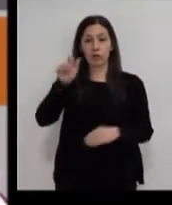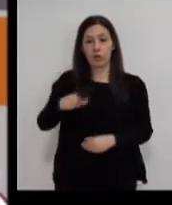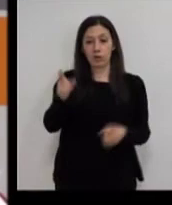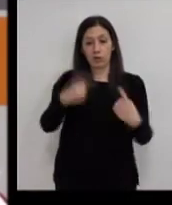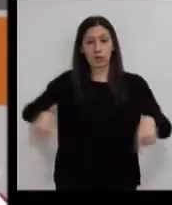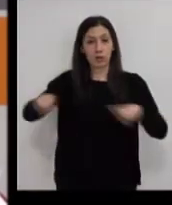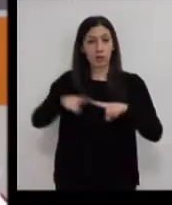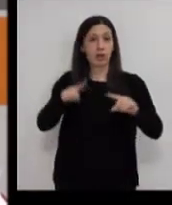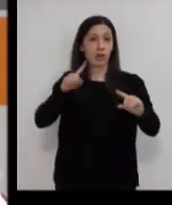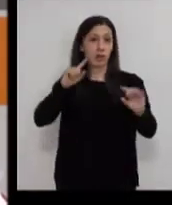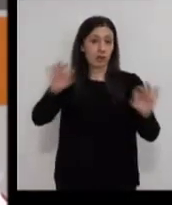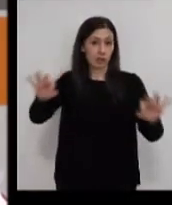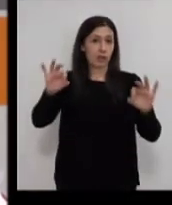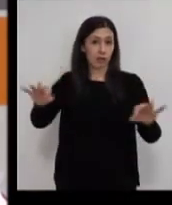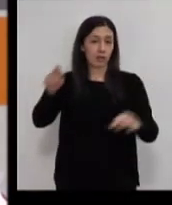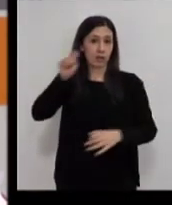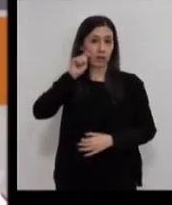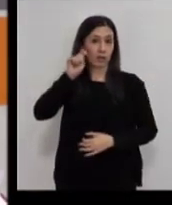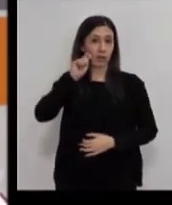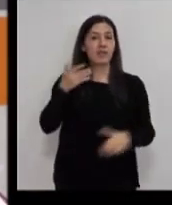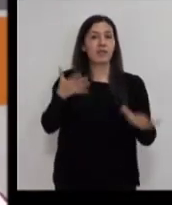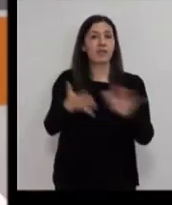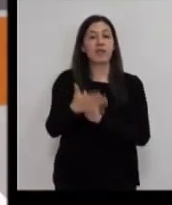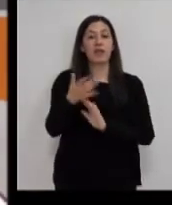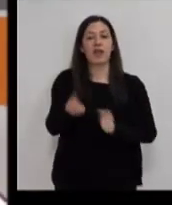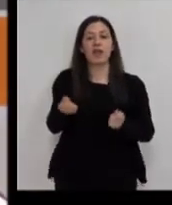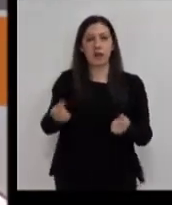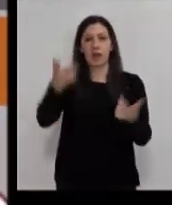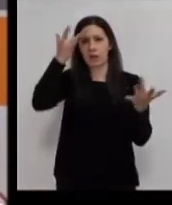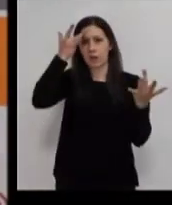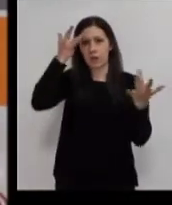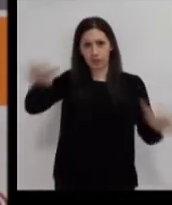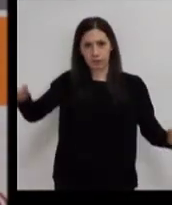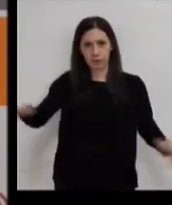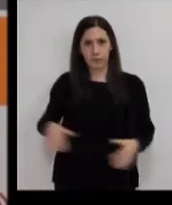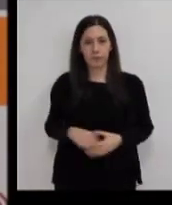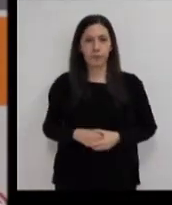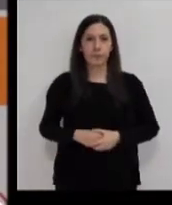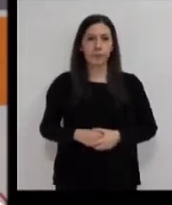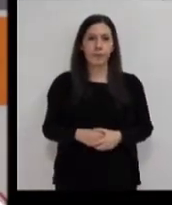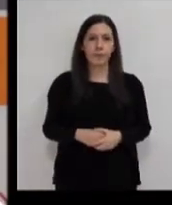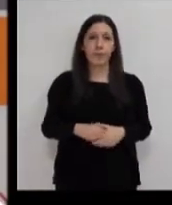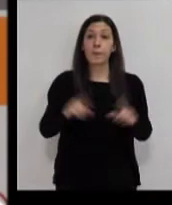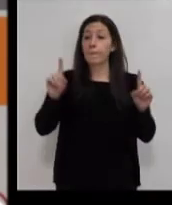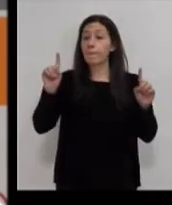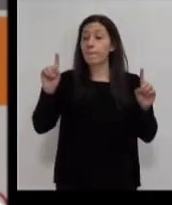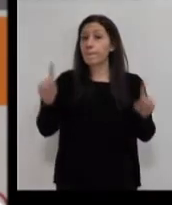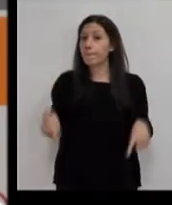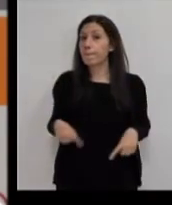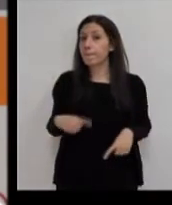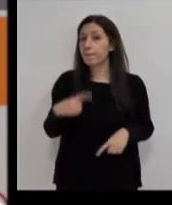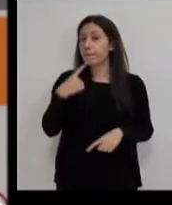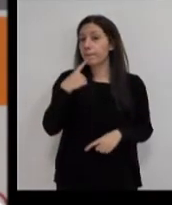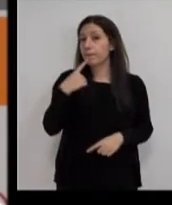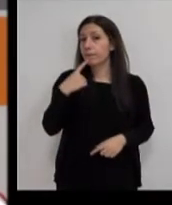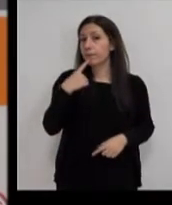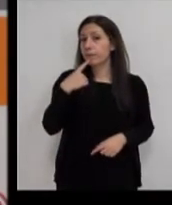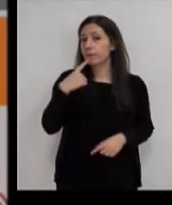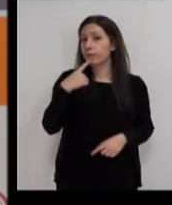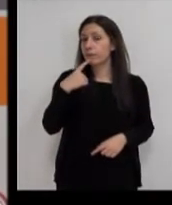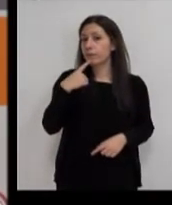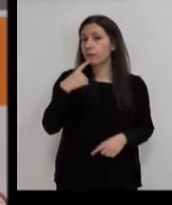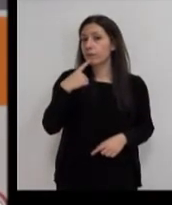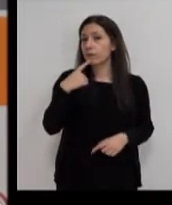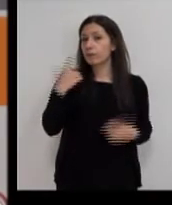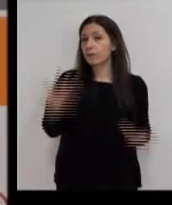Insiste también en el tema de la formación a los especialistas turísticos, que ello implica una sensibilización.